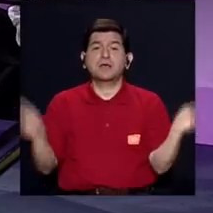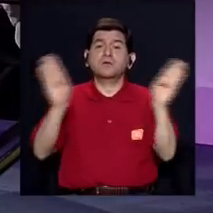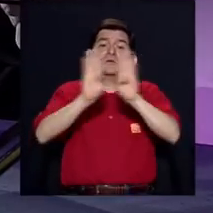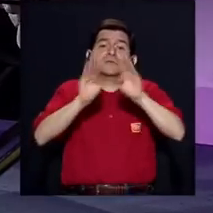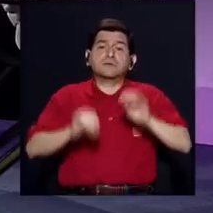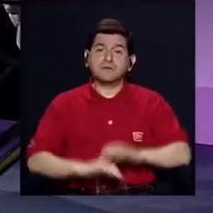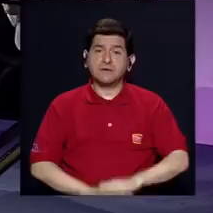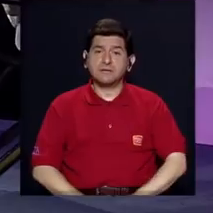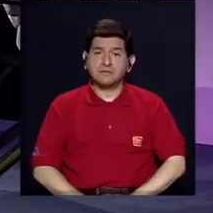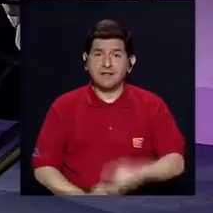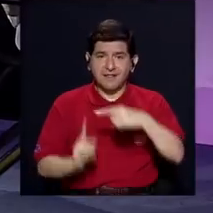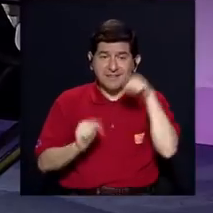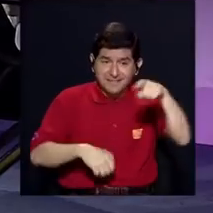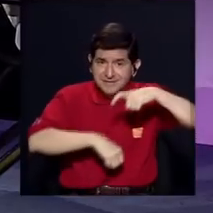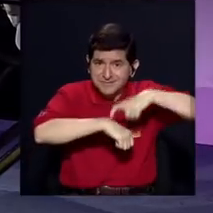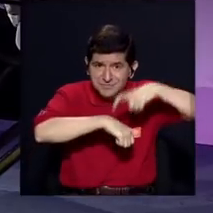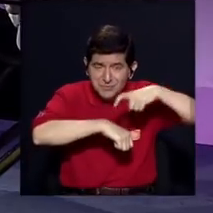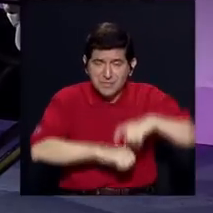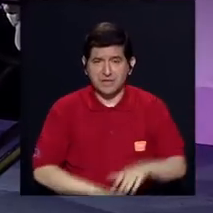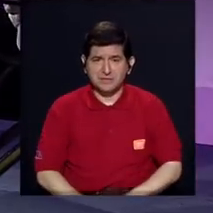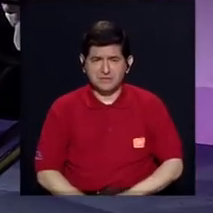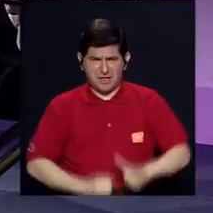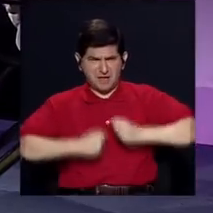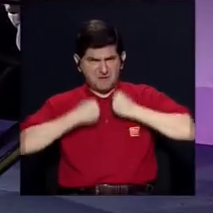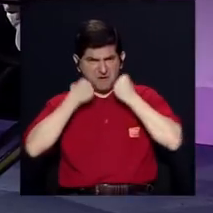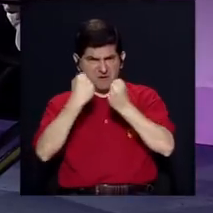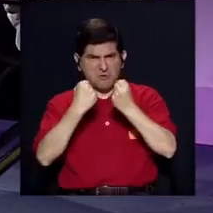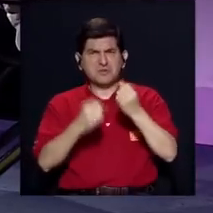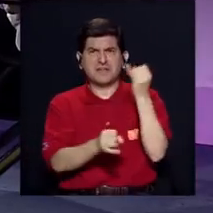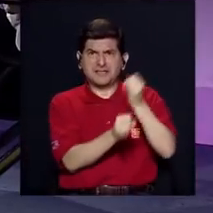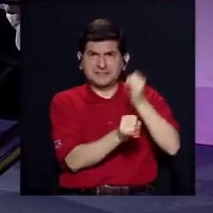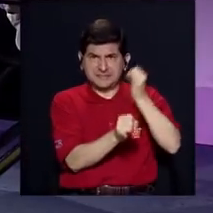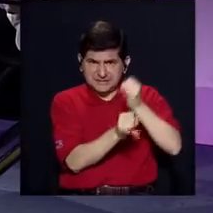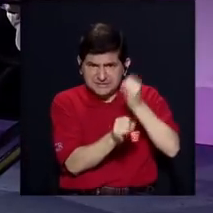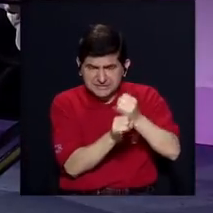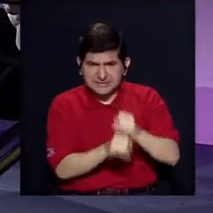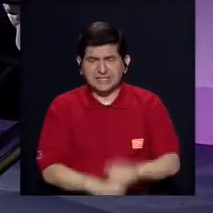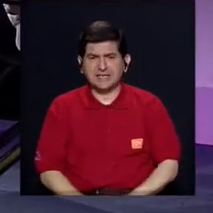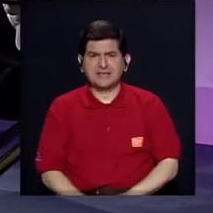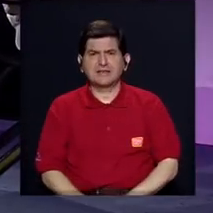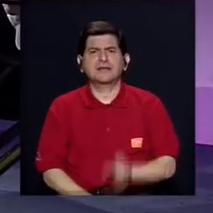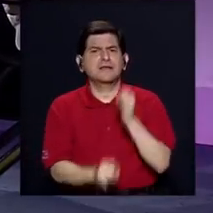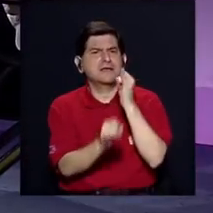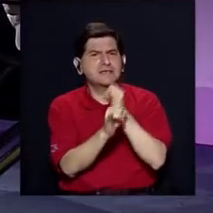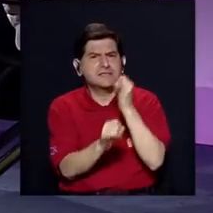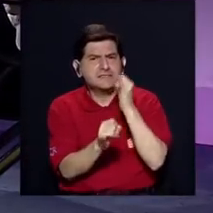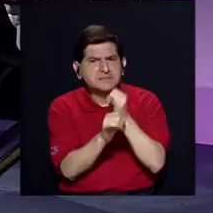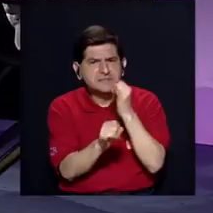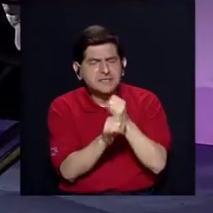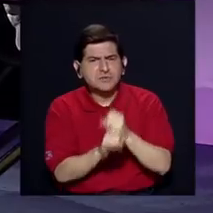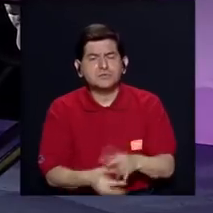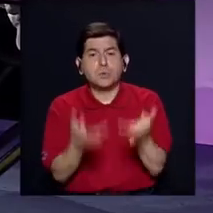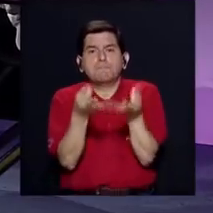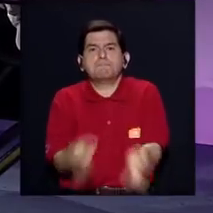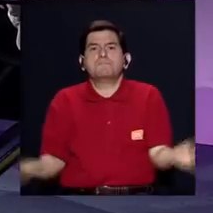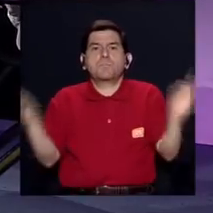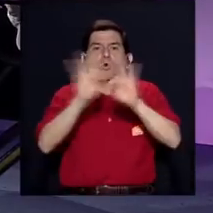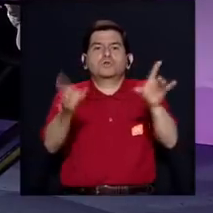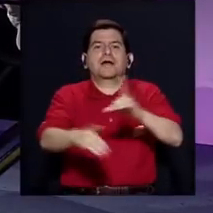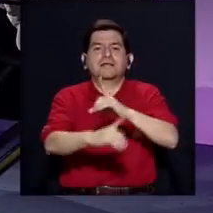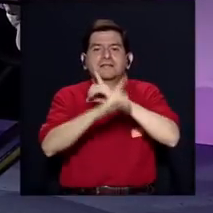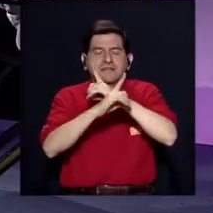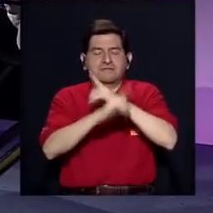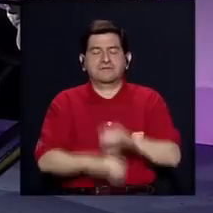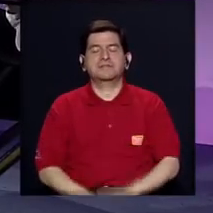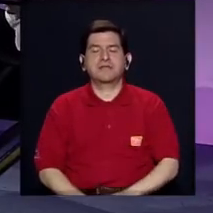bueno desde ahí y fortaleciendo esa institución institución que es clave para la defensa